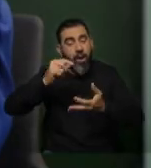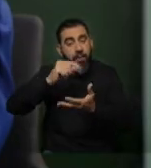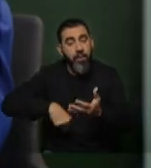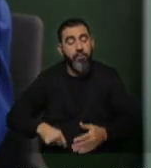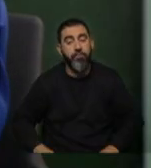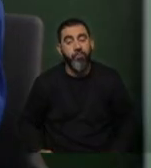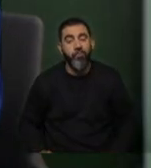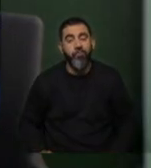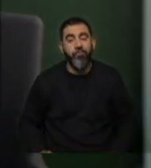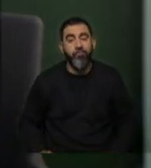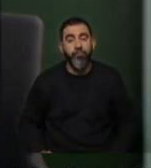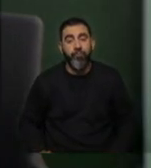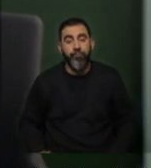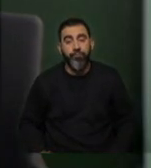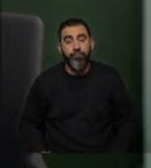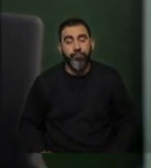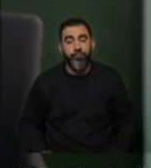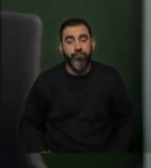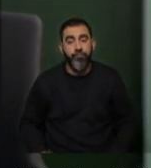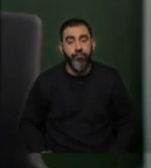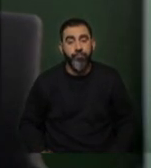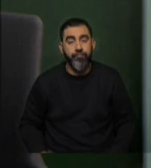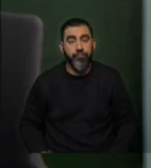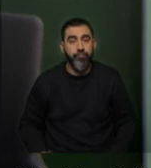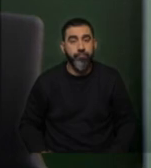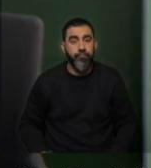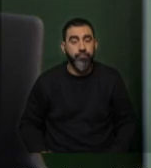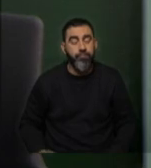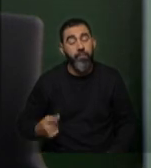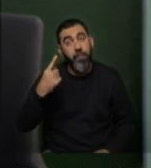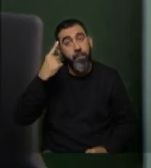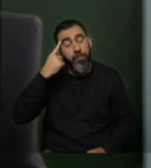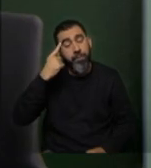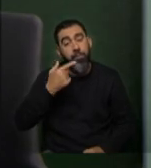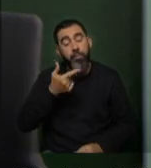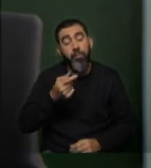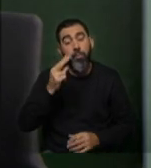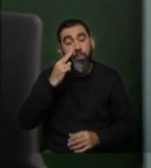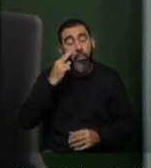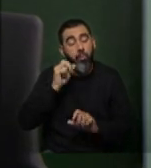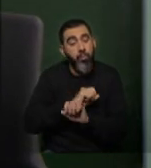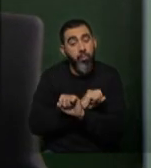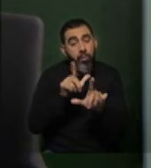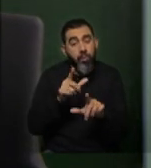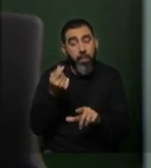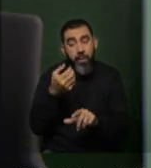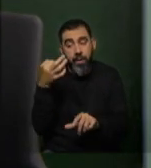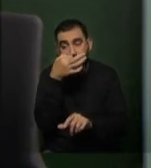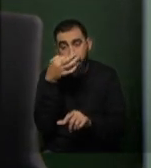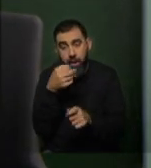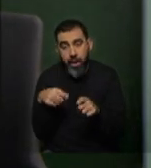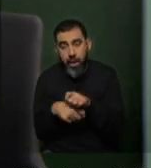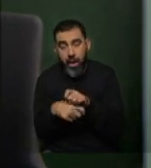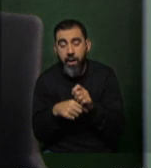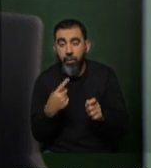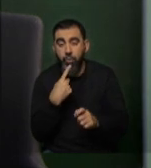A propósito del tema de empresas, que bueno, si bien pasa a segundo plano pensando en el problema mayor que es la plata del narco